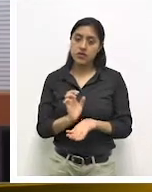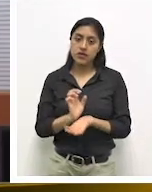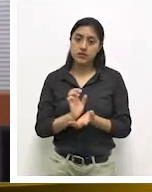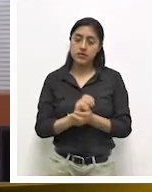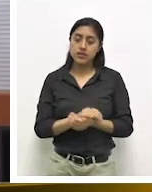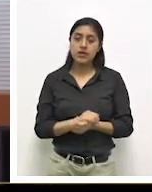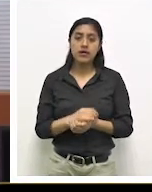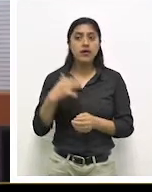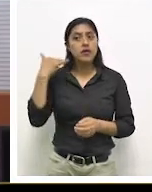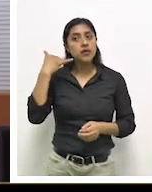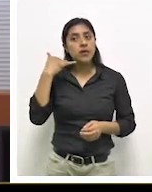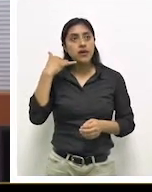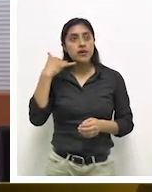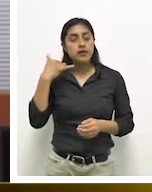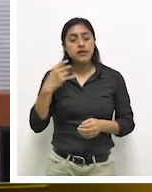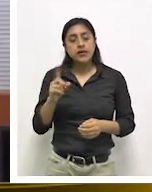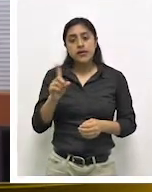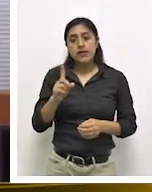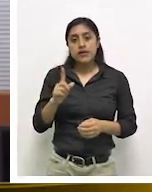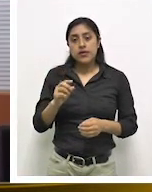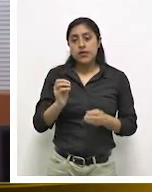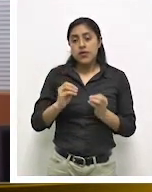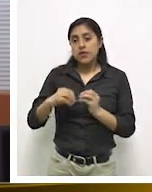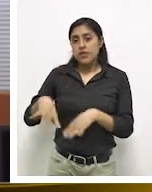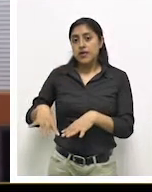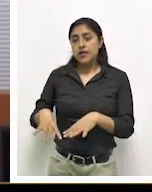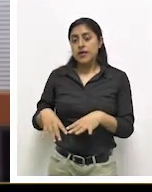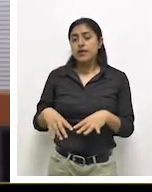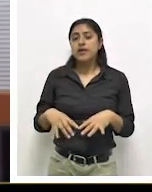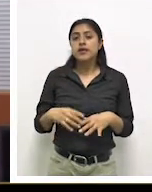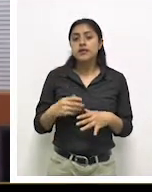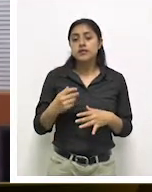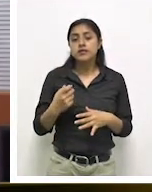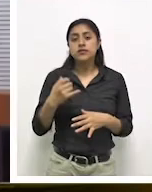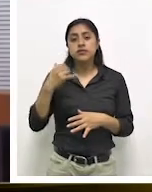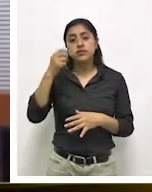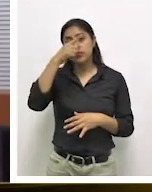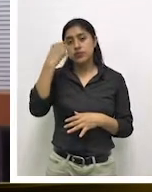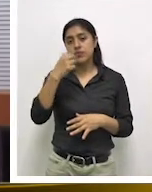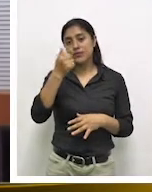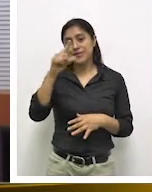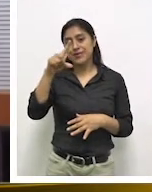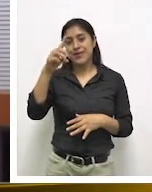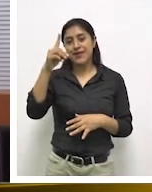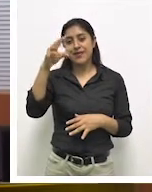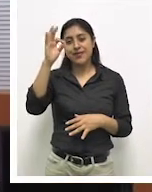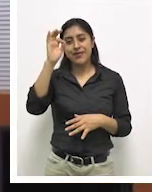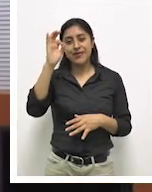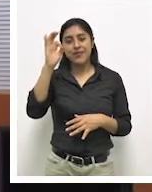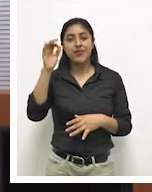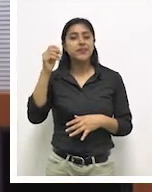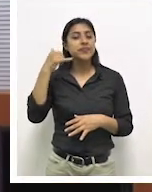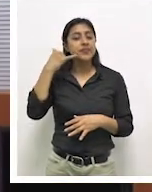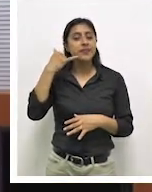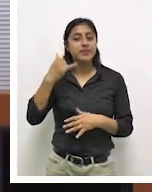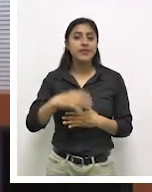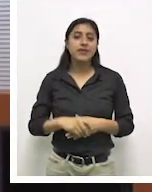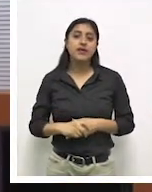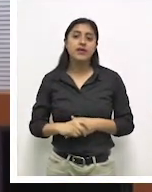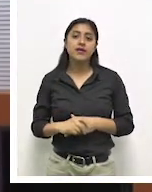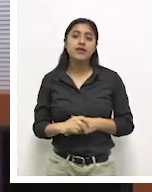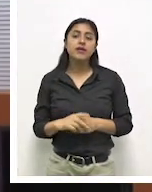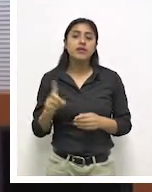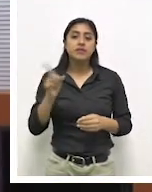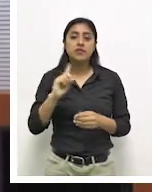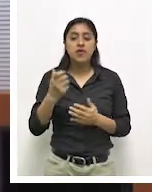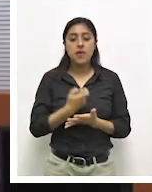No tienen que esperar tanto como en un call center, no pierden tanto su saldo, se podría decir, al momento de realizar una llamada, en virtud de que por medio